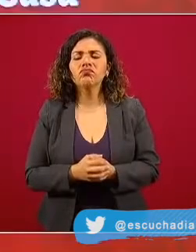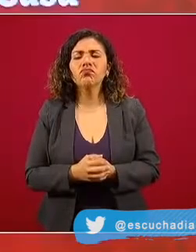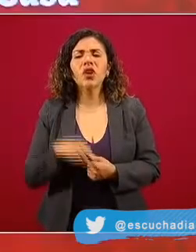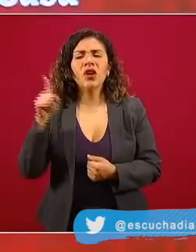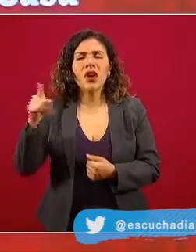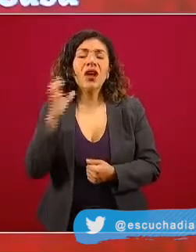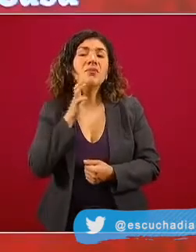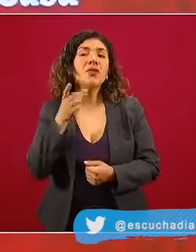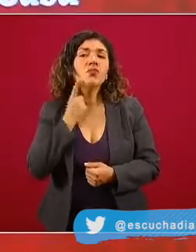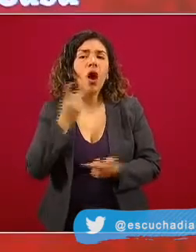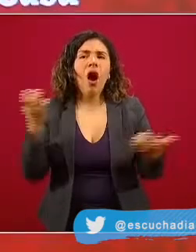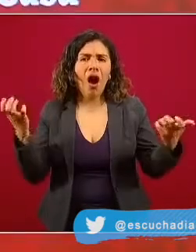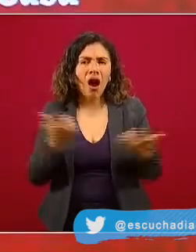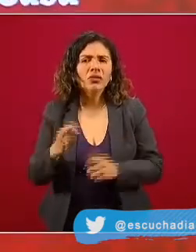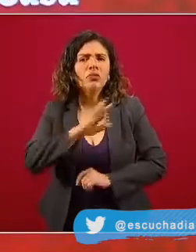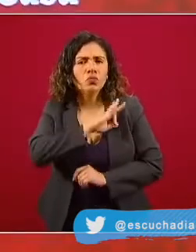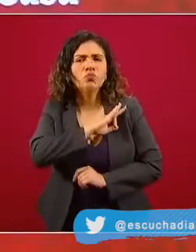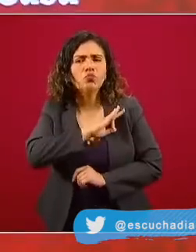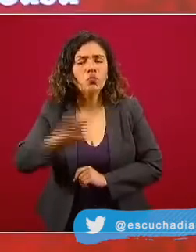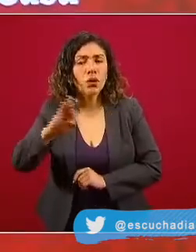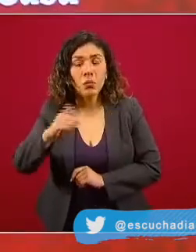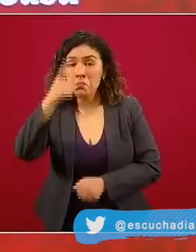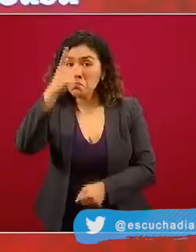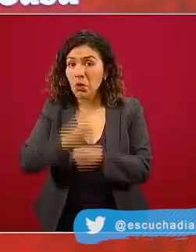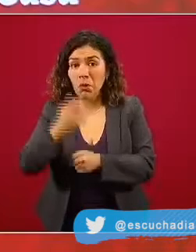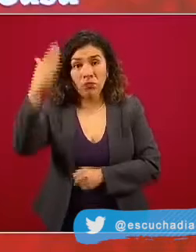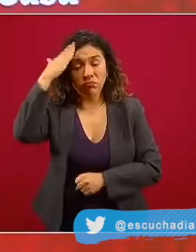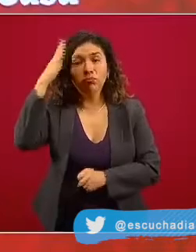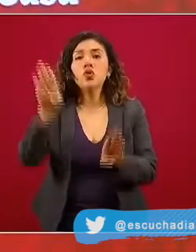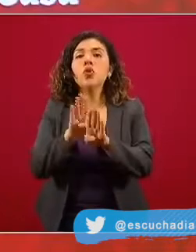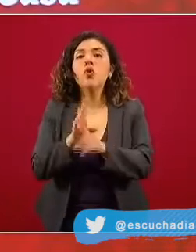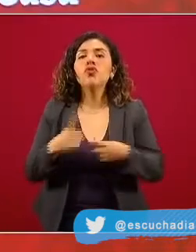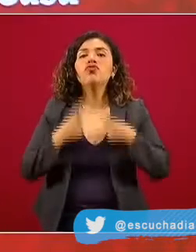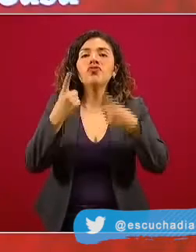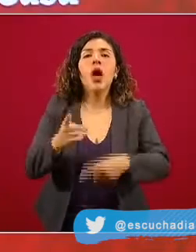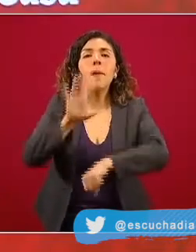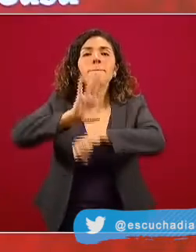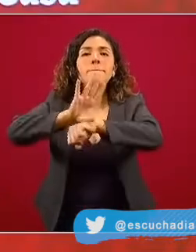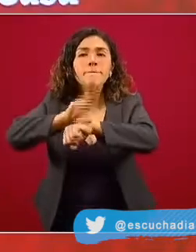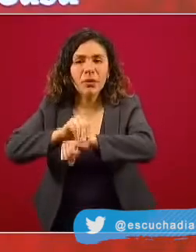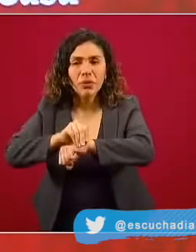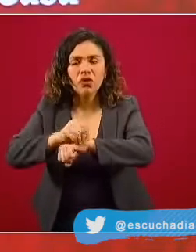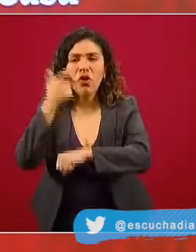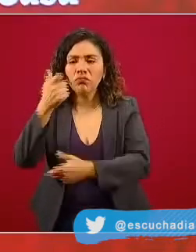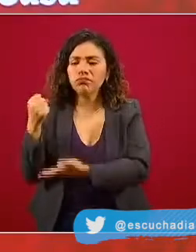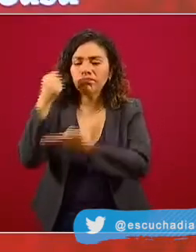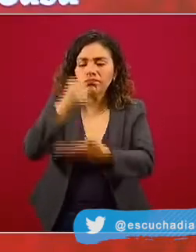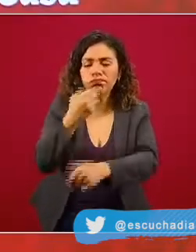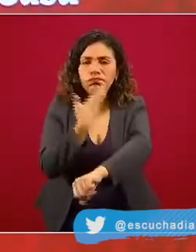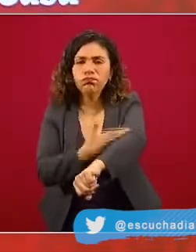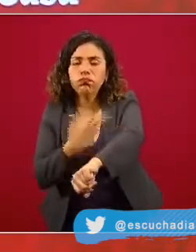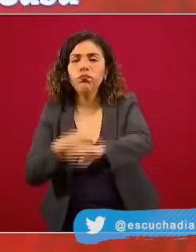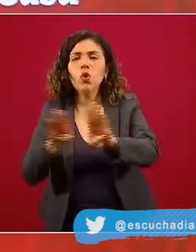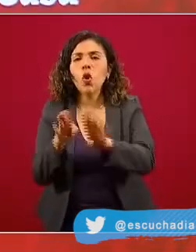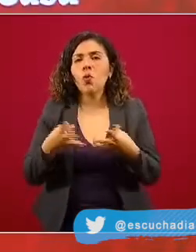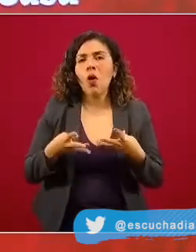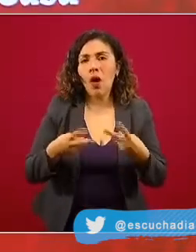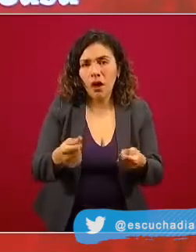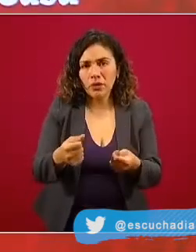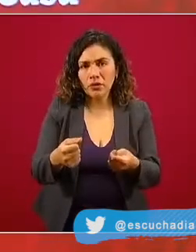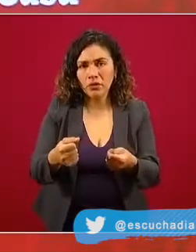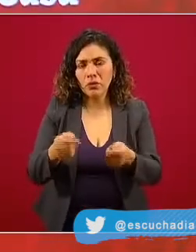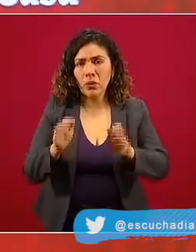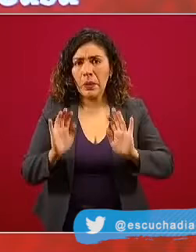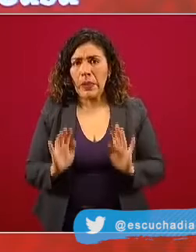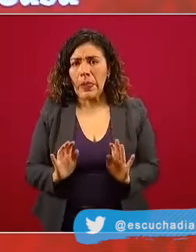daño al erario público. Hasta el momento son 30 servidores públicos que han sido cesados por tener vínculos con Genaro García Luna. Esto con la